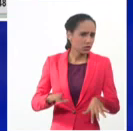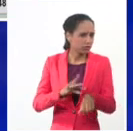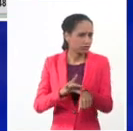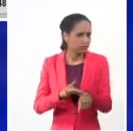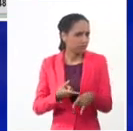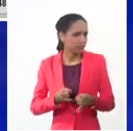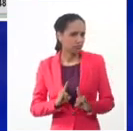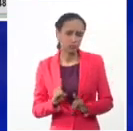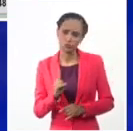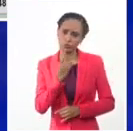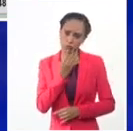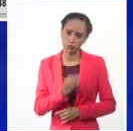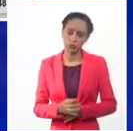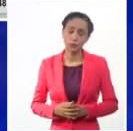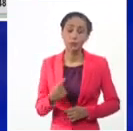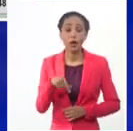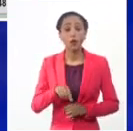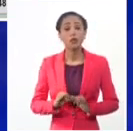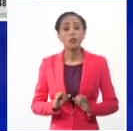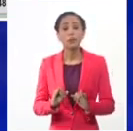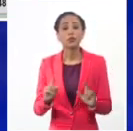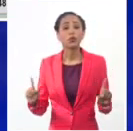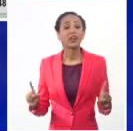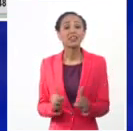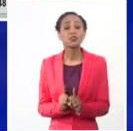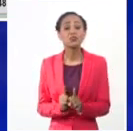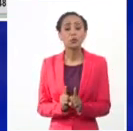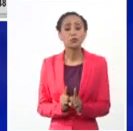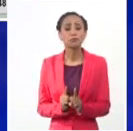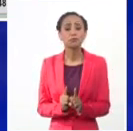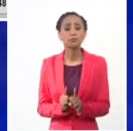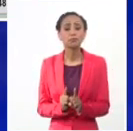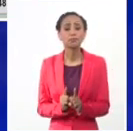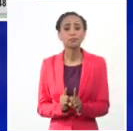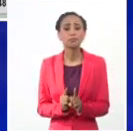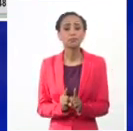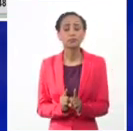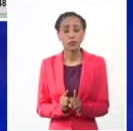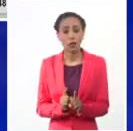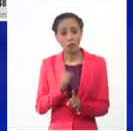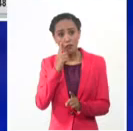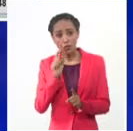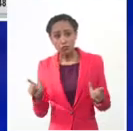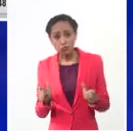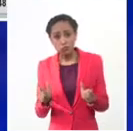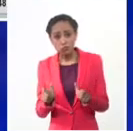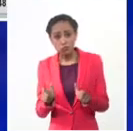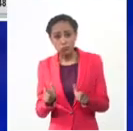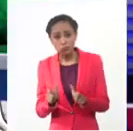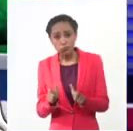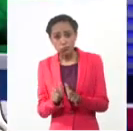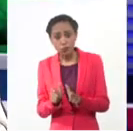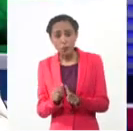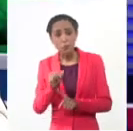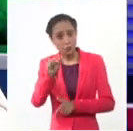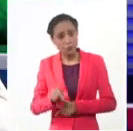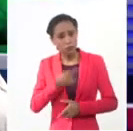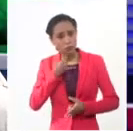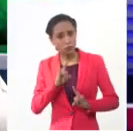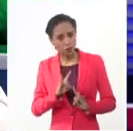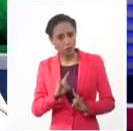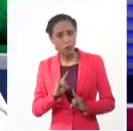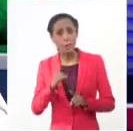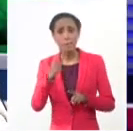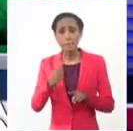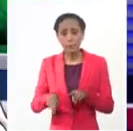pudiéramos decir como resumen es que, aunque ha bajado el número de personas que ha fallecido, como vamos a